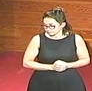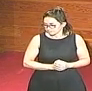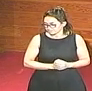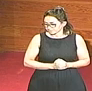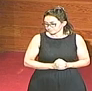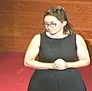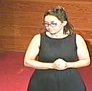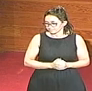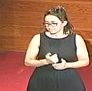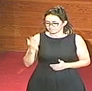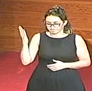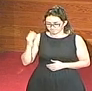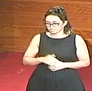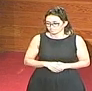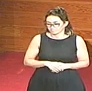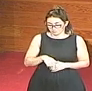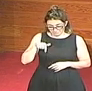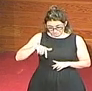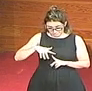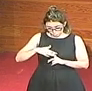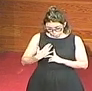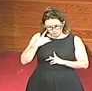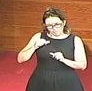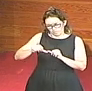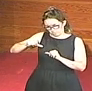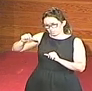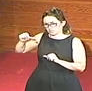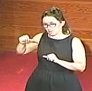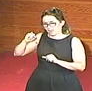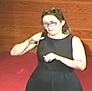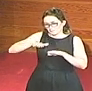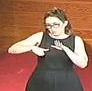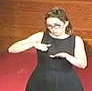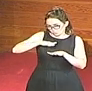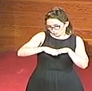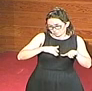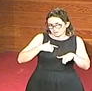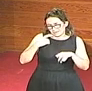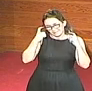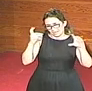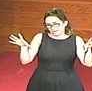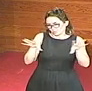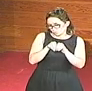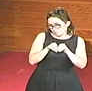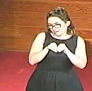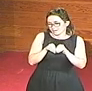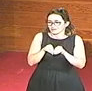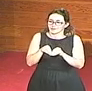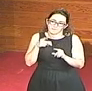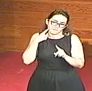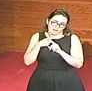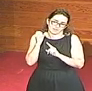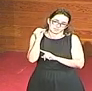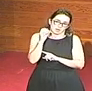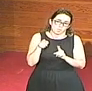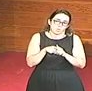aquí hemos llegado por muchas circunstancias. He tratado de resumirlo para poder tener una charla mínimamente